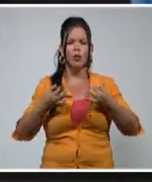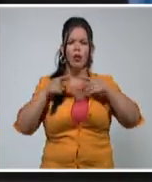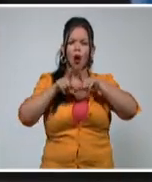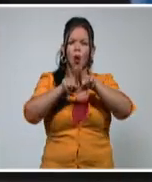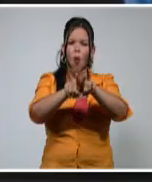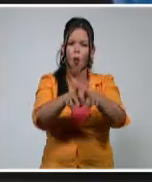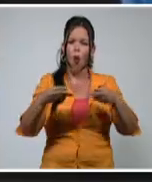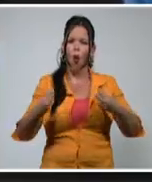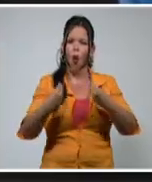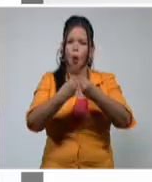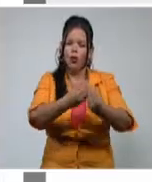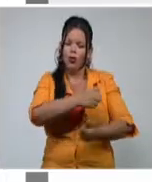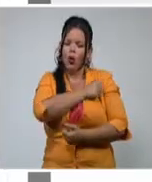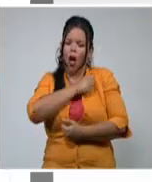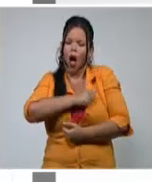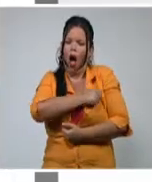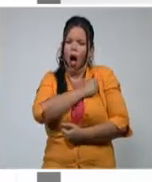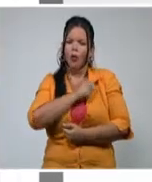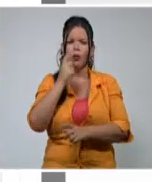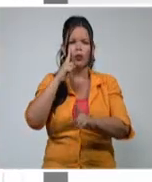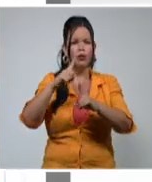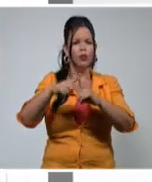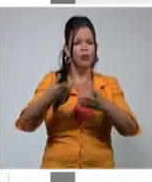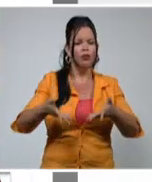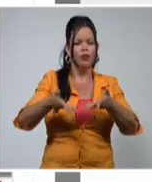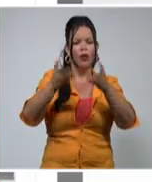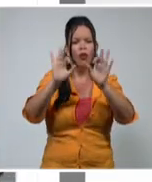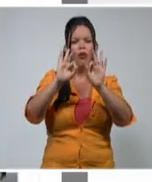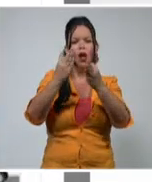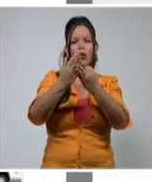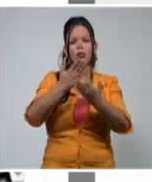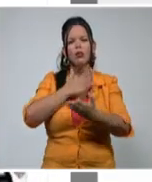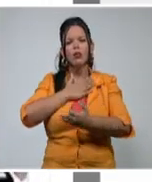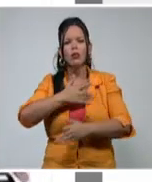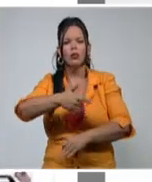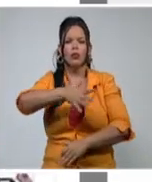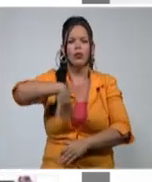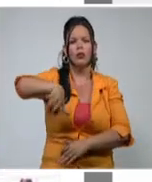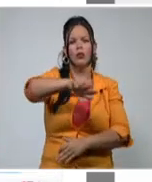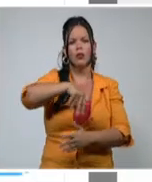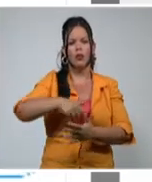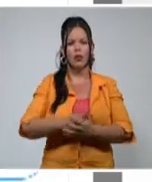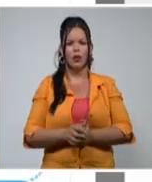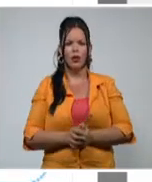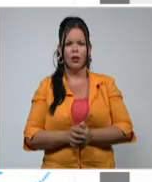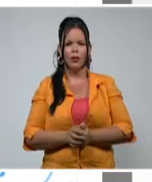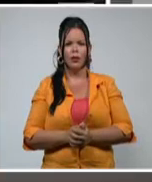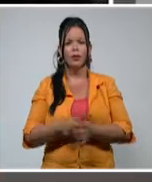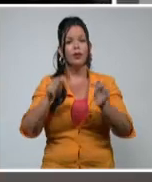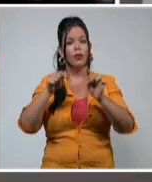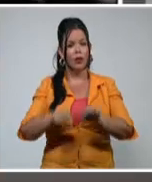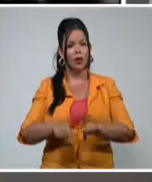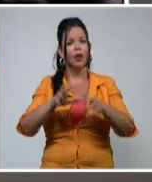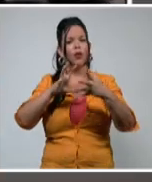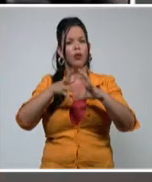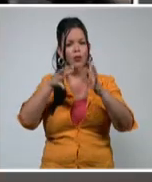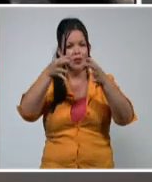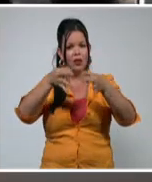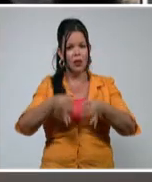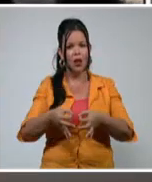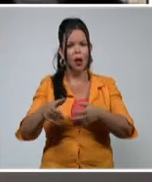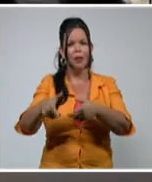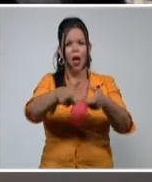nuestra familia, por nuestra gente. Esas iniciativas, similares a la que por varios años ha realizado en Miami la Alianza